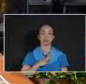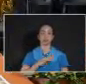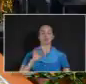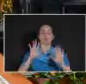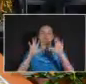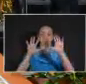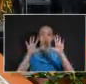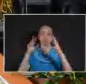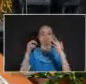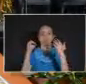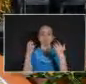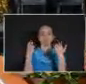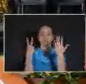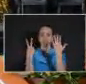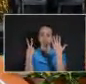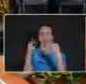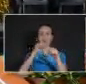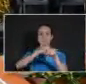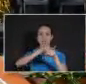17 minutos para dejarlo ir.